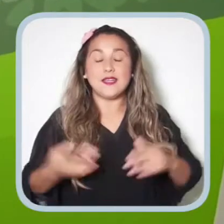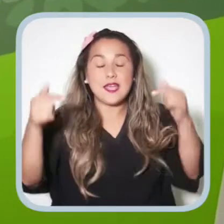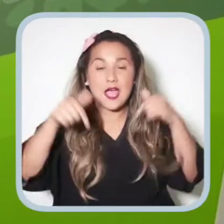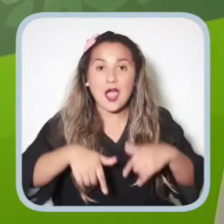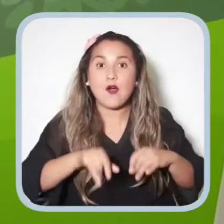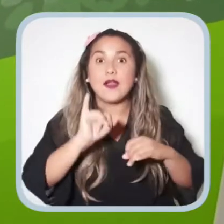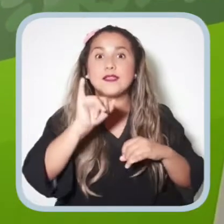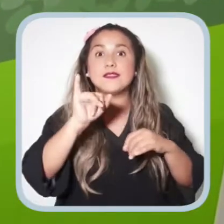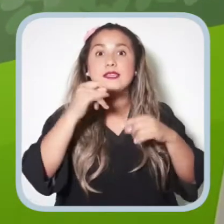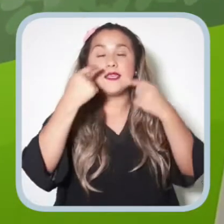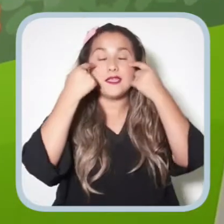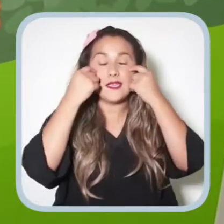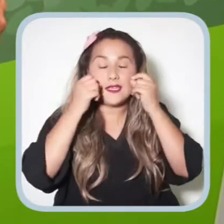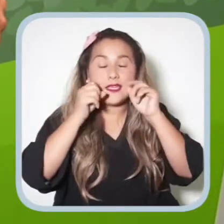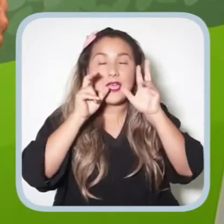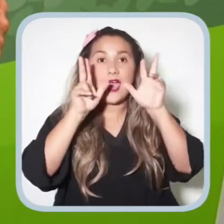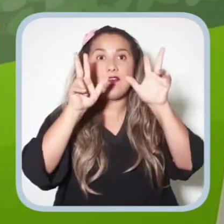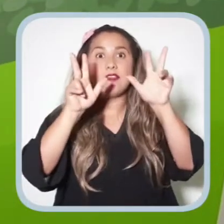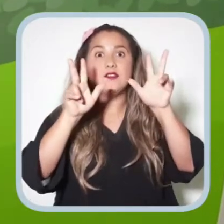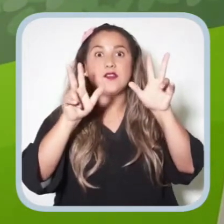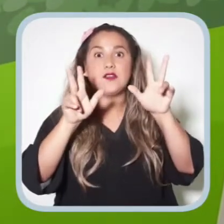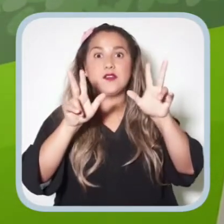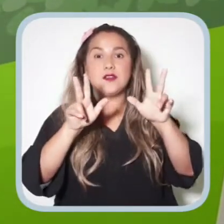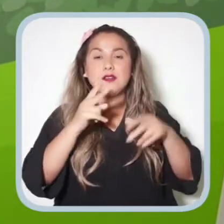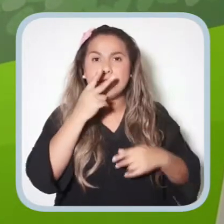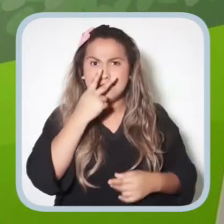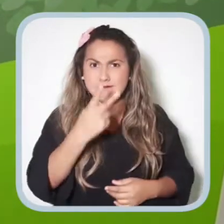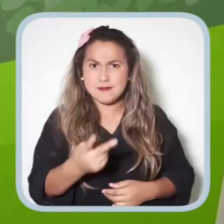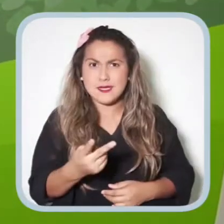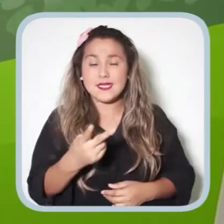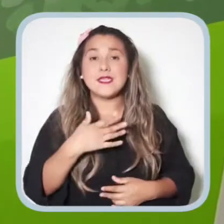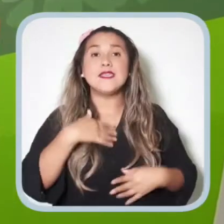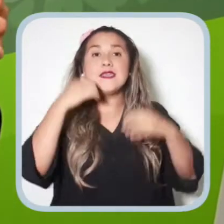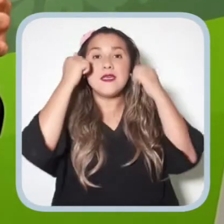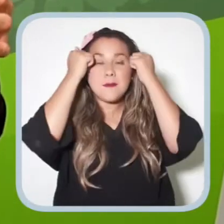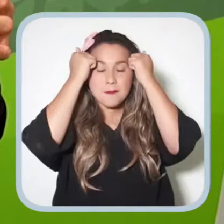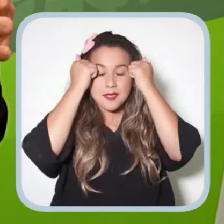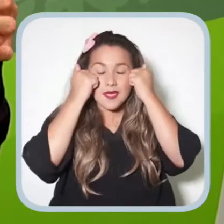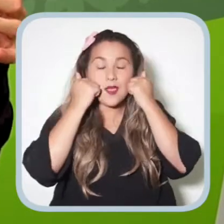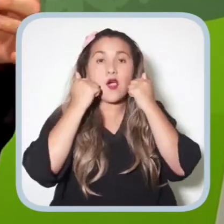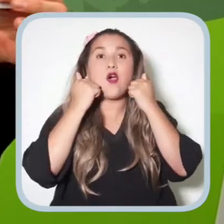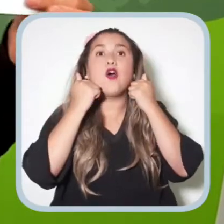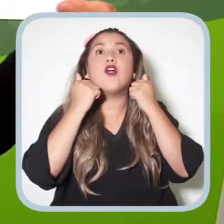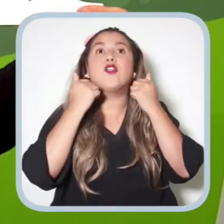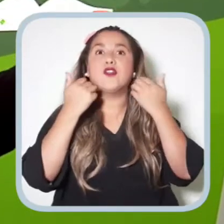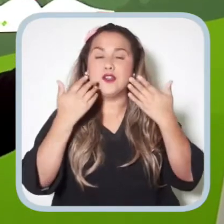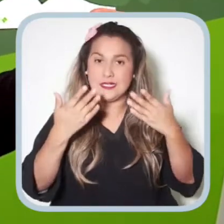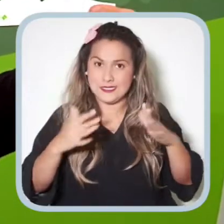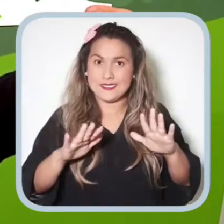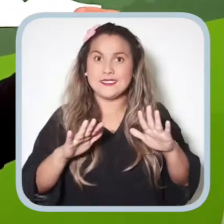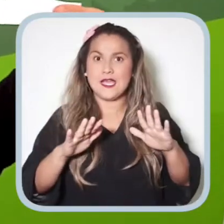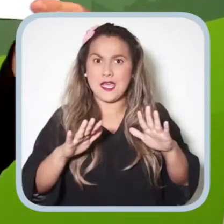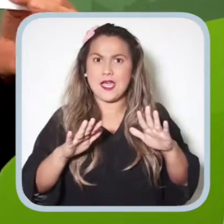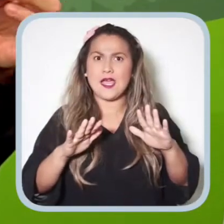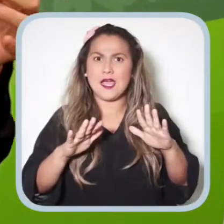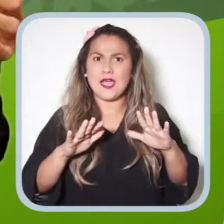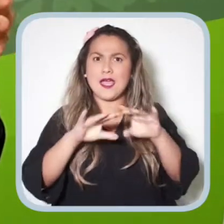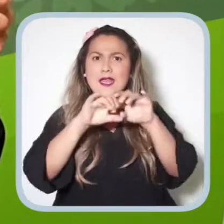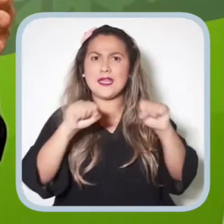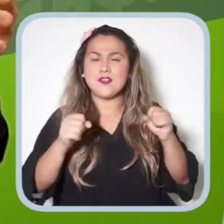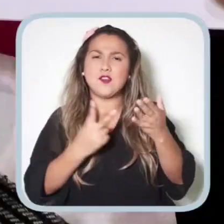¡Abran los ojos! ¡Miren, niños! ¡Mi gorro divertido ya tomó forma! Y corté y pegué